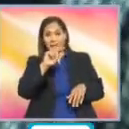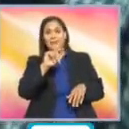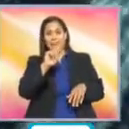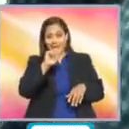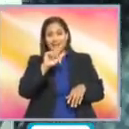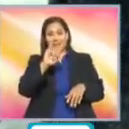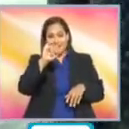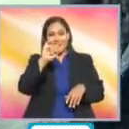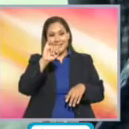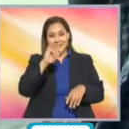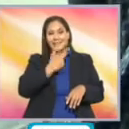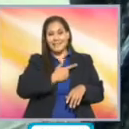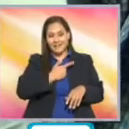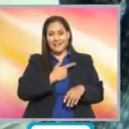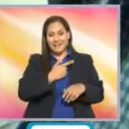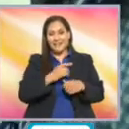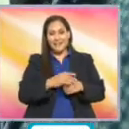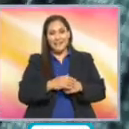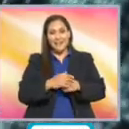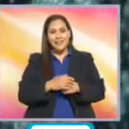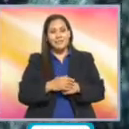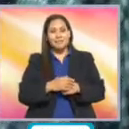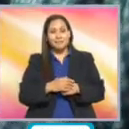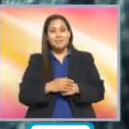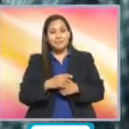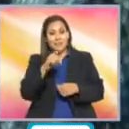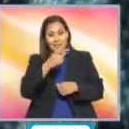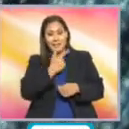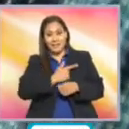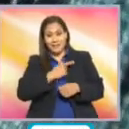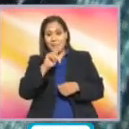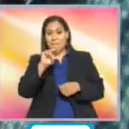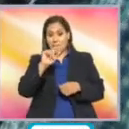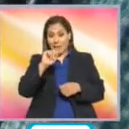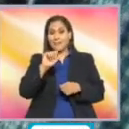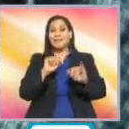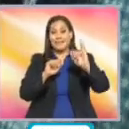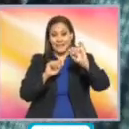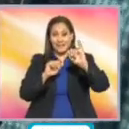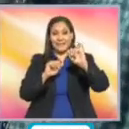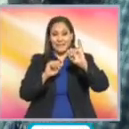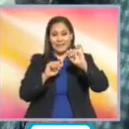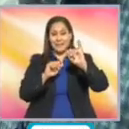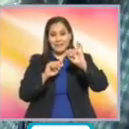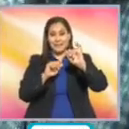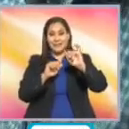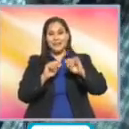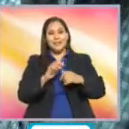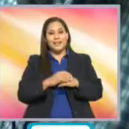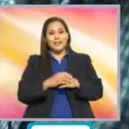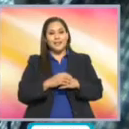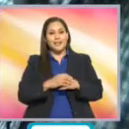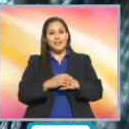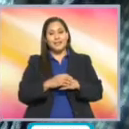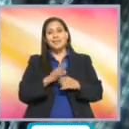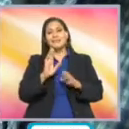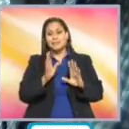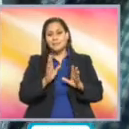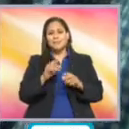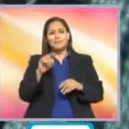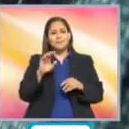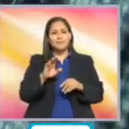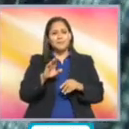sí. Pata. ¿Y sí le gusta la pata? Sí, ¿cómo no? No, yo No, digo. no veníamos acá a comer,